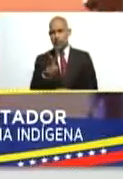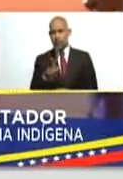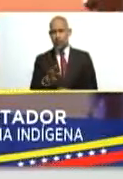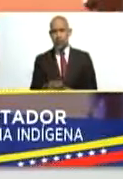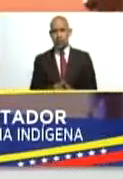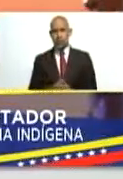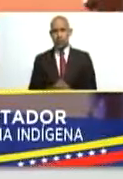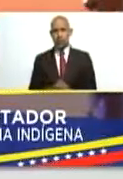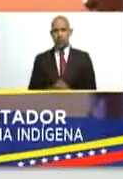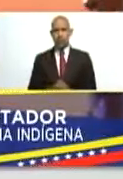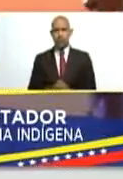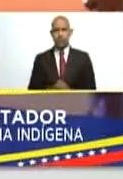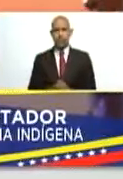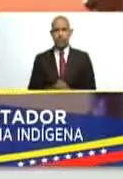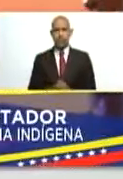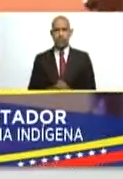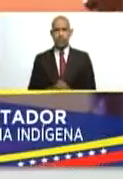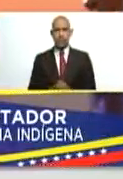eu lo vi,